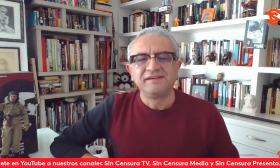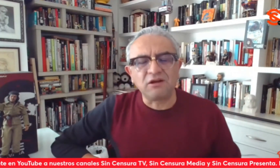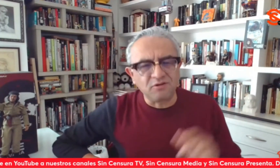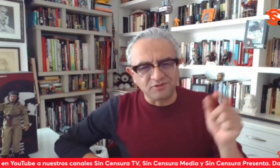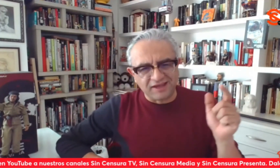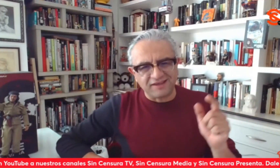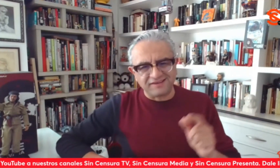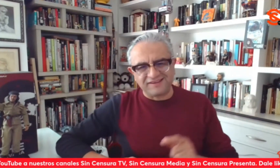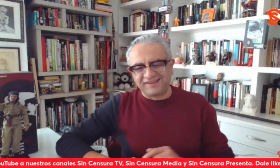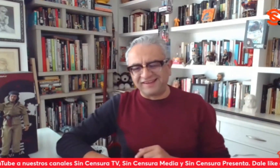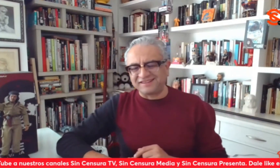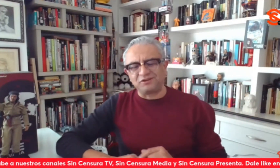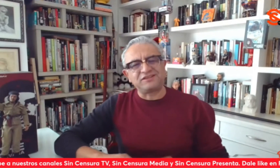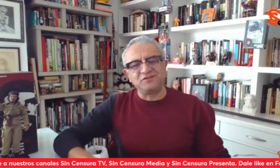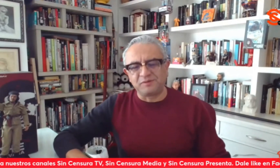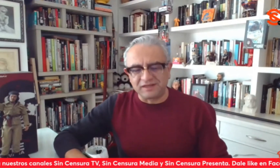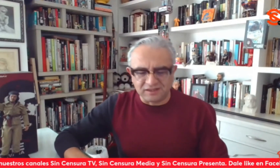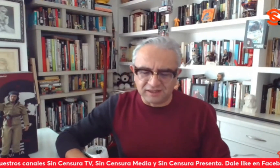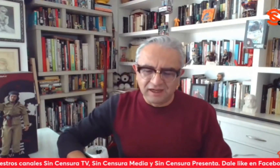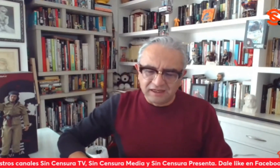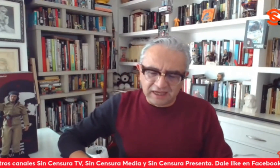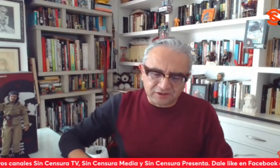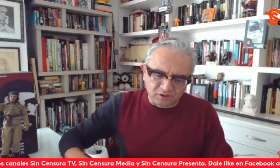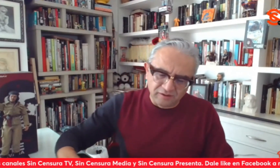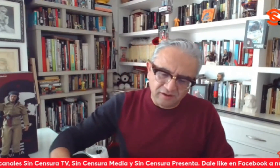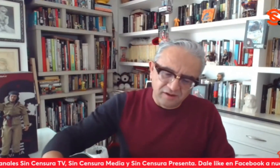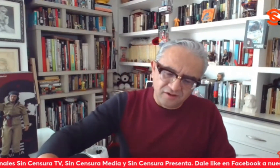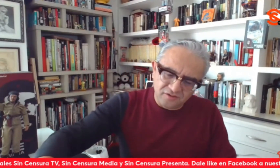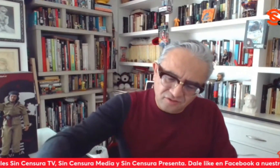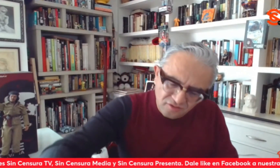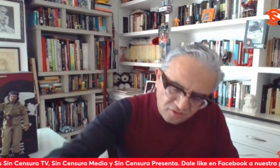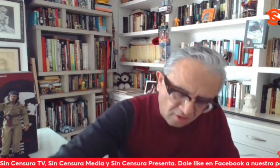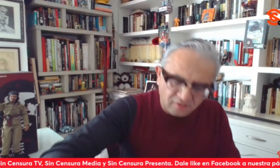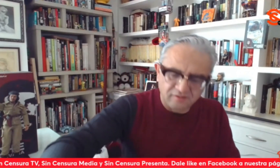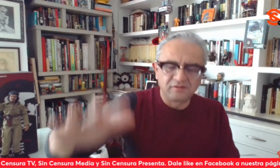ya no, ya estoy haciendo berrinche, y eso no.